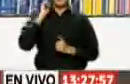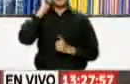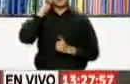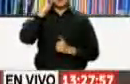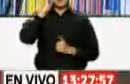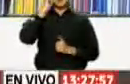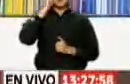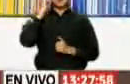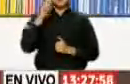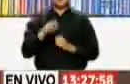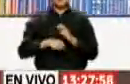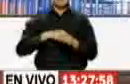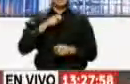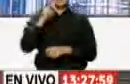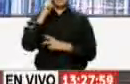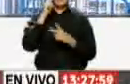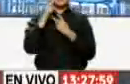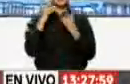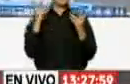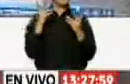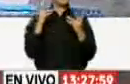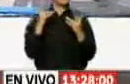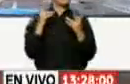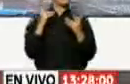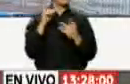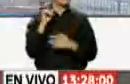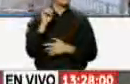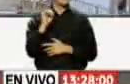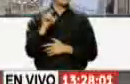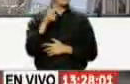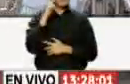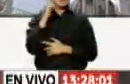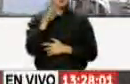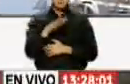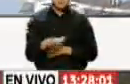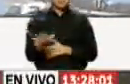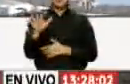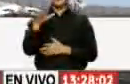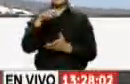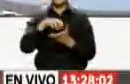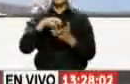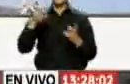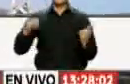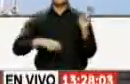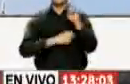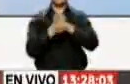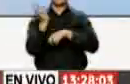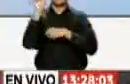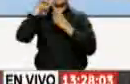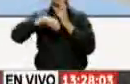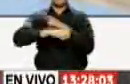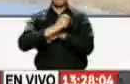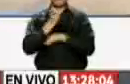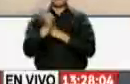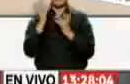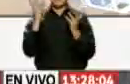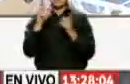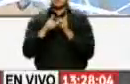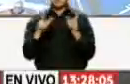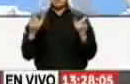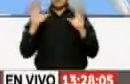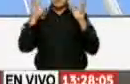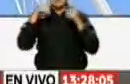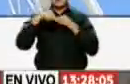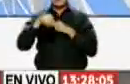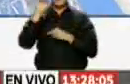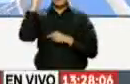moscovita que está en estos momentos enfocando a nuestro compañero Daniel Dredd. Acá, en cambio, habrá una montaña rusa, decimos, para las festividades de